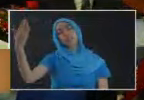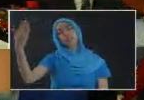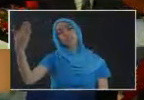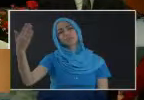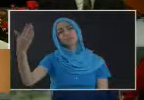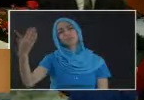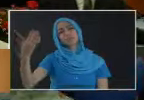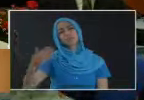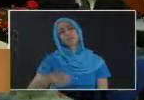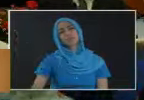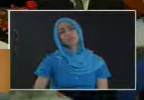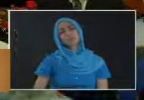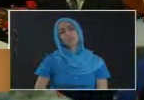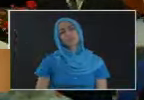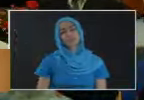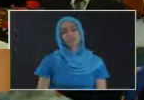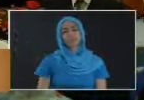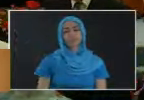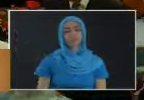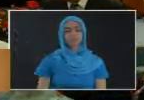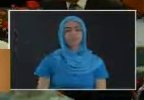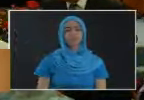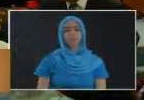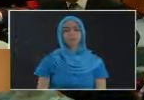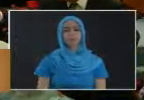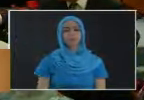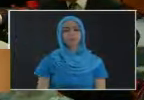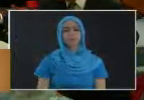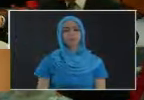Oh, Ramama Suanda, Mama Suanda.